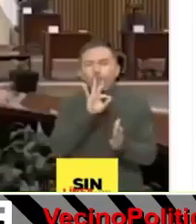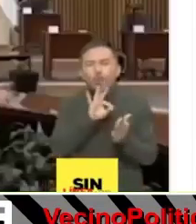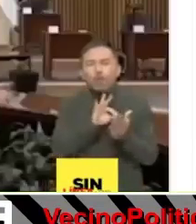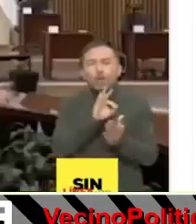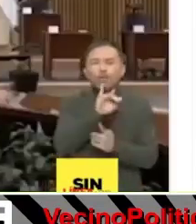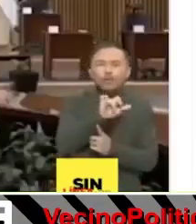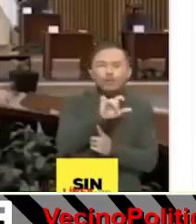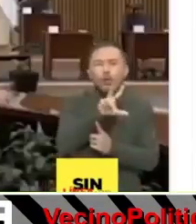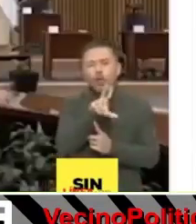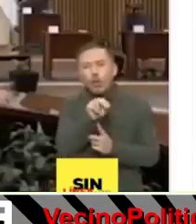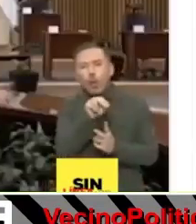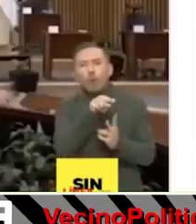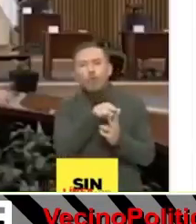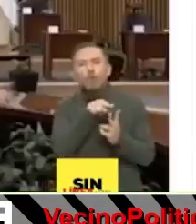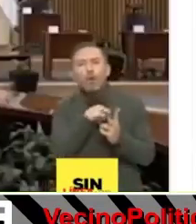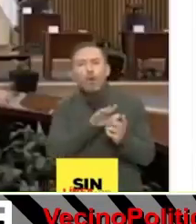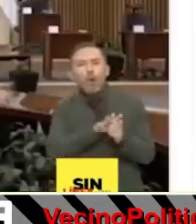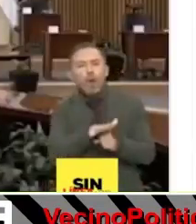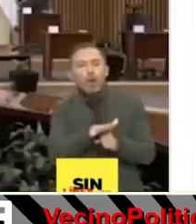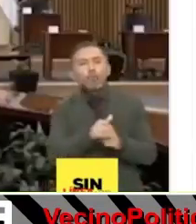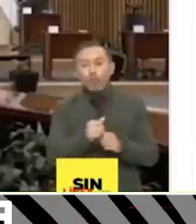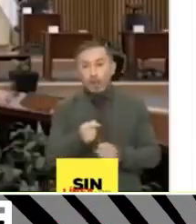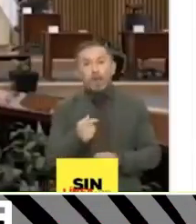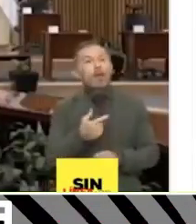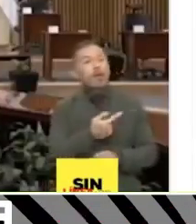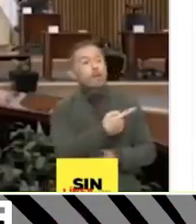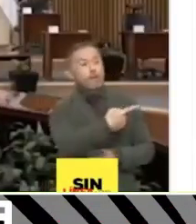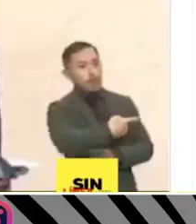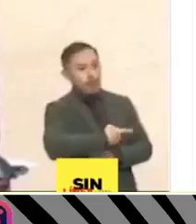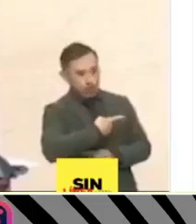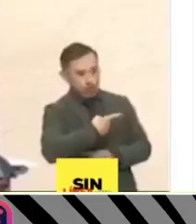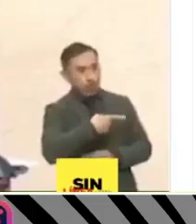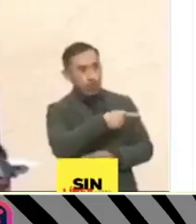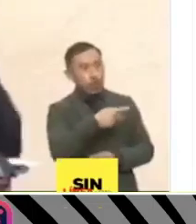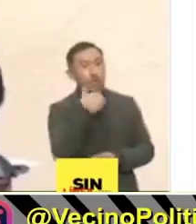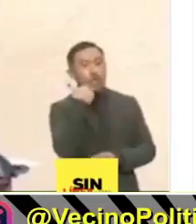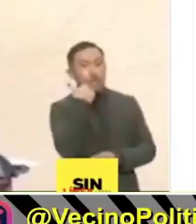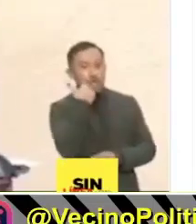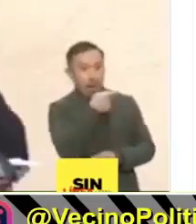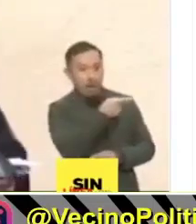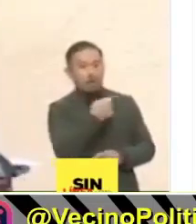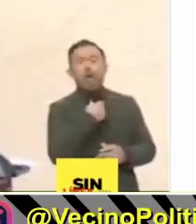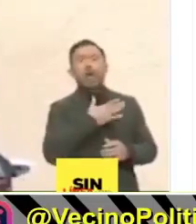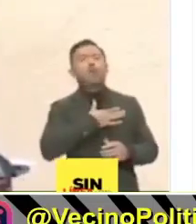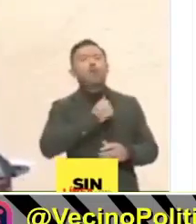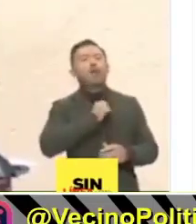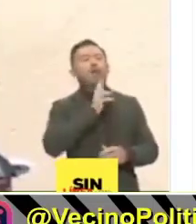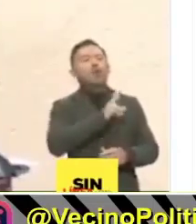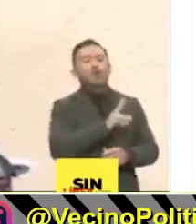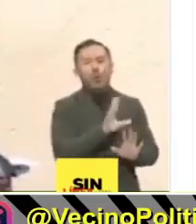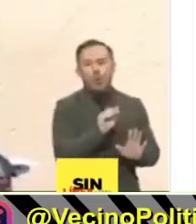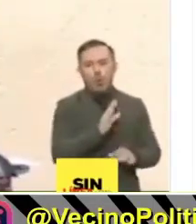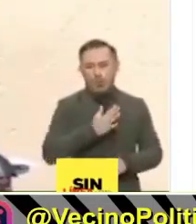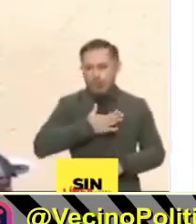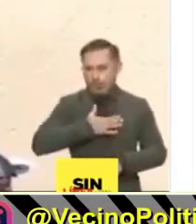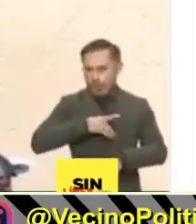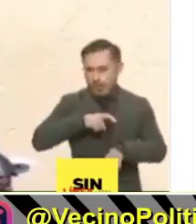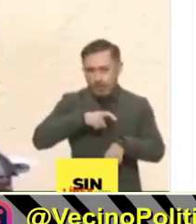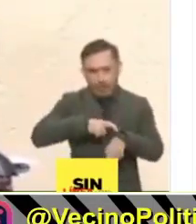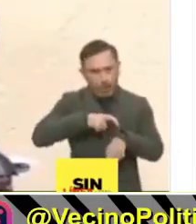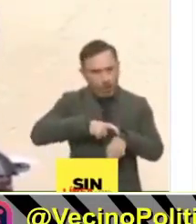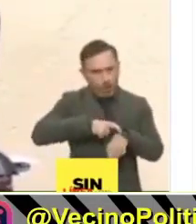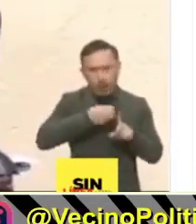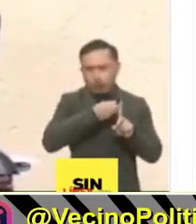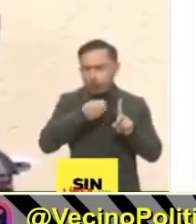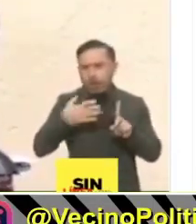Gracias por su pregunta y le voy a contestar, pero no le voy a contestar como usted quiera. Le voy a contestar utilizando todo mi tiempo en el ejercicio de mis